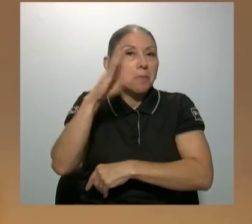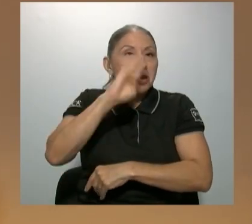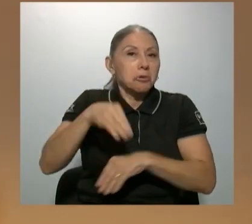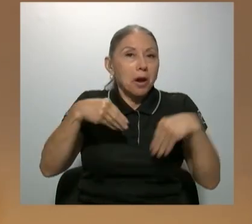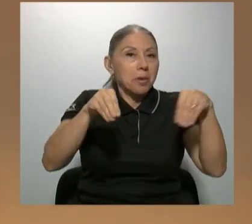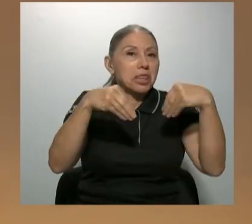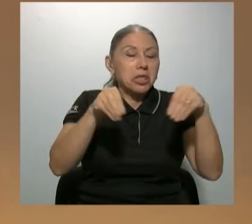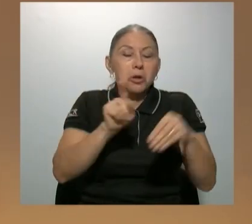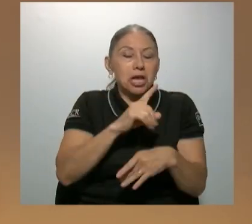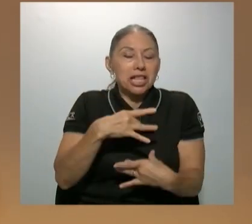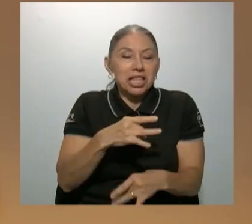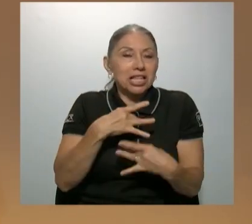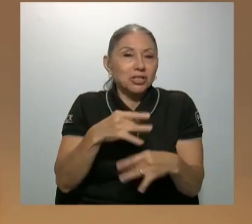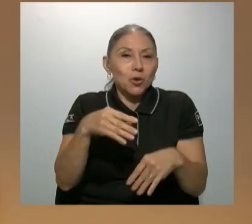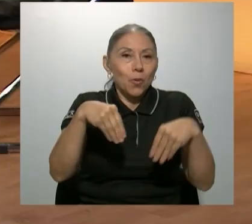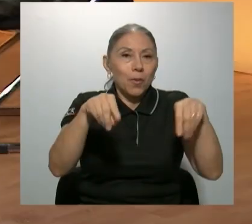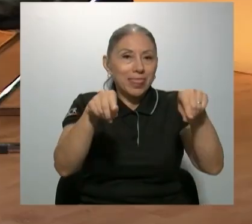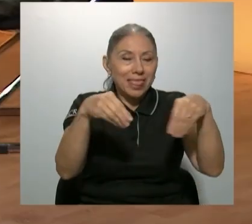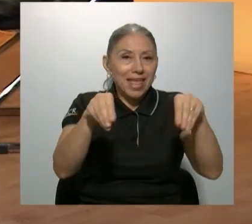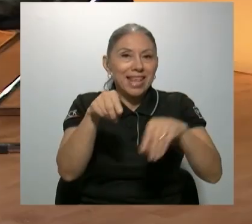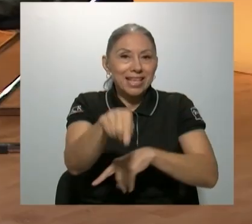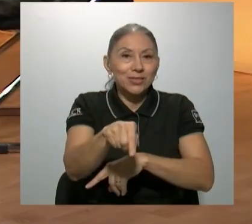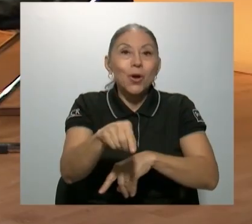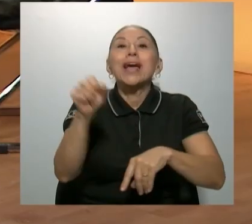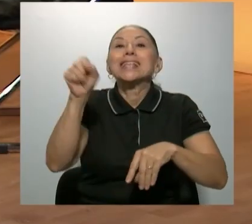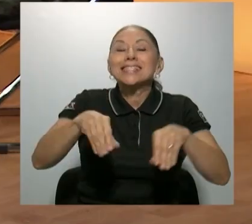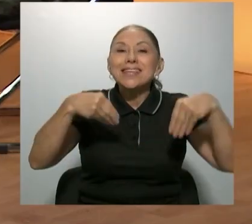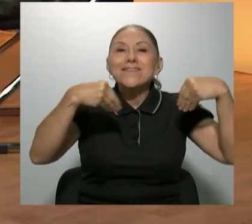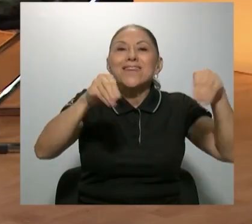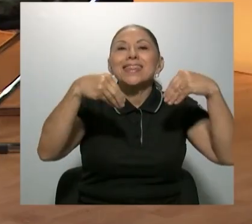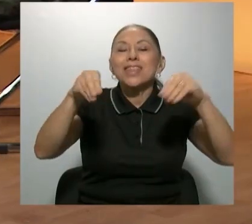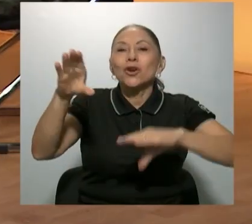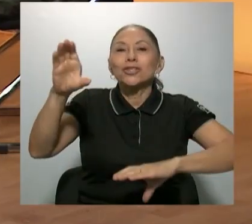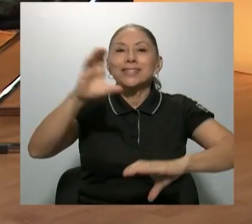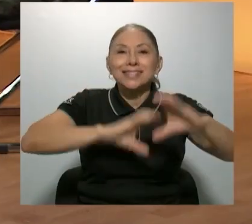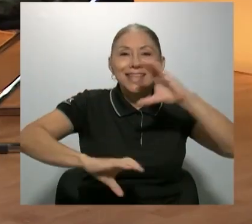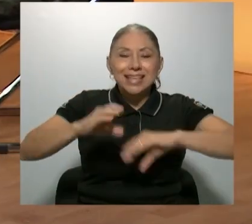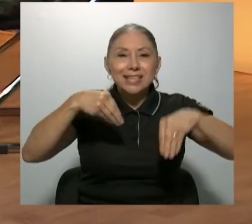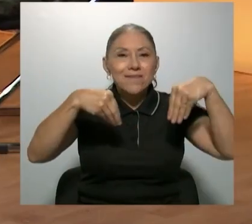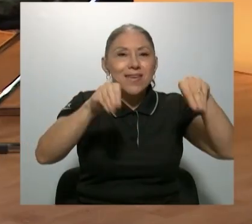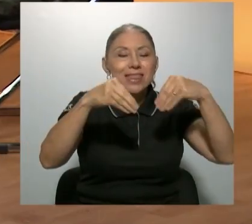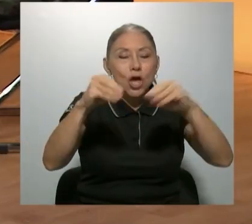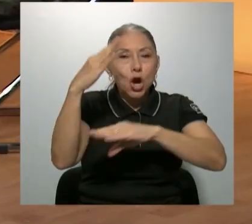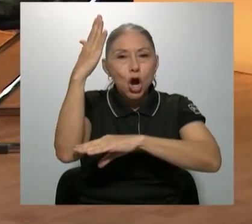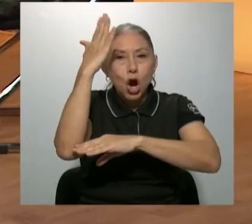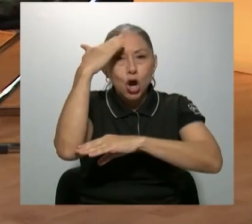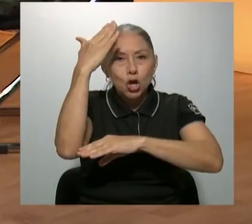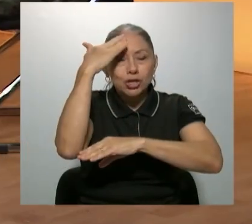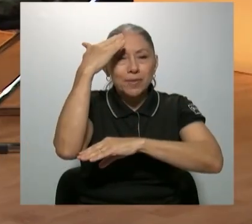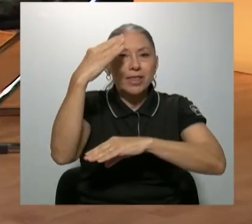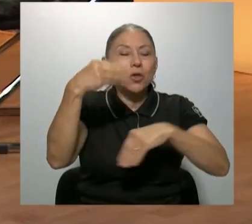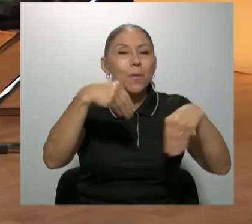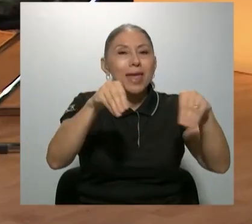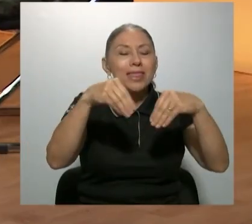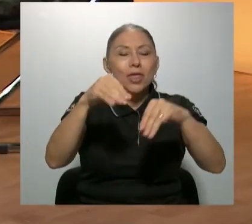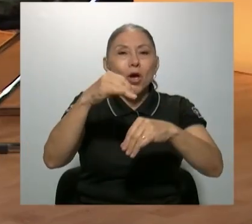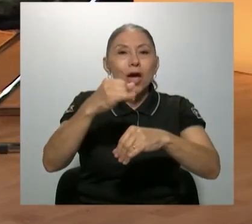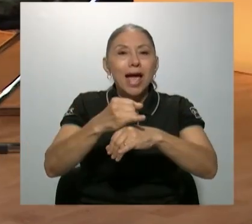interesó vender fertilizantes. Vendió ciencia, vendió conocimiento, vendió instituciones. Pero,